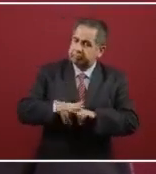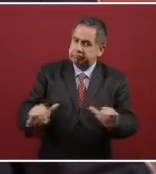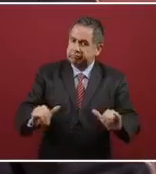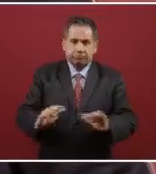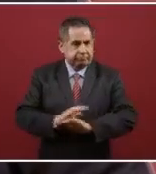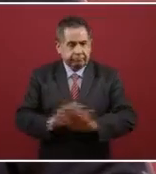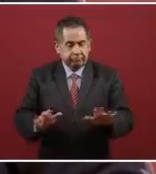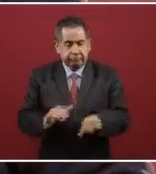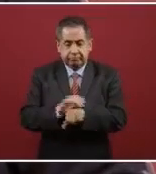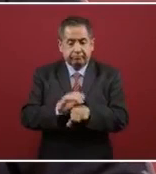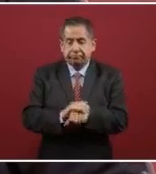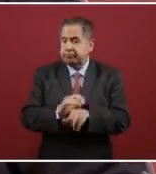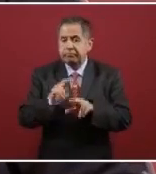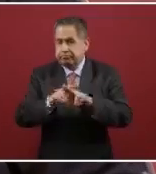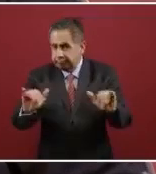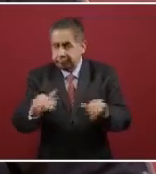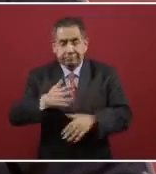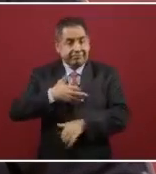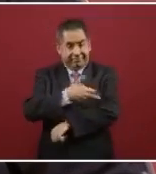amigos, ni de mis familiares.